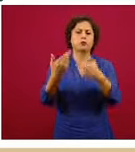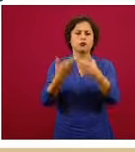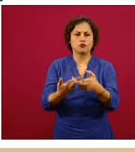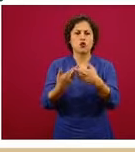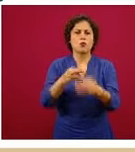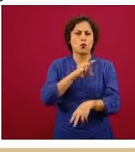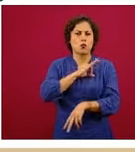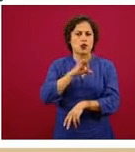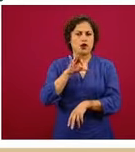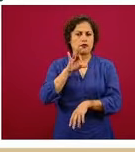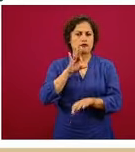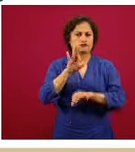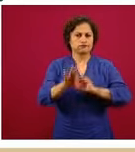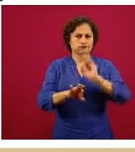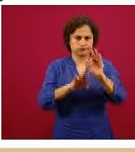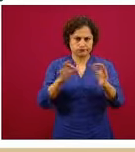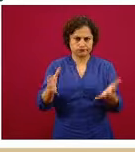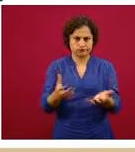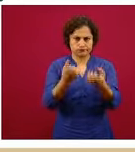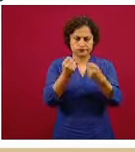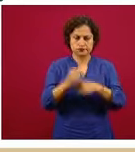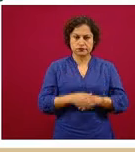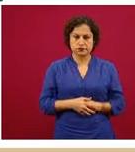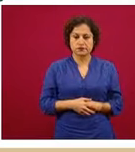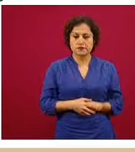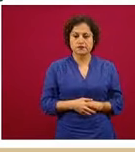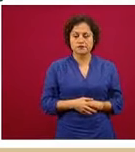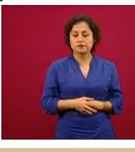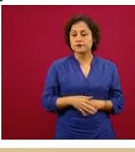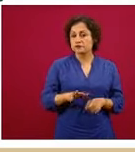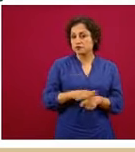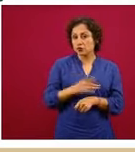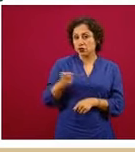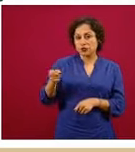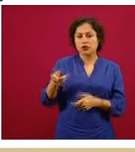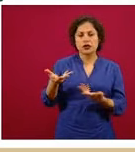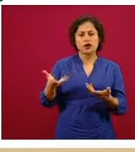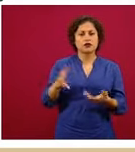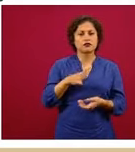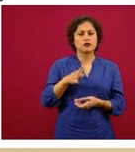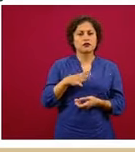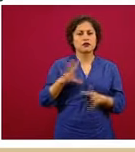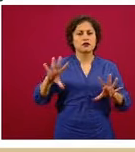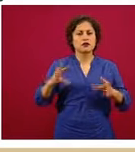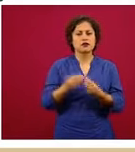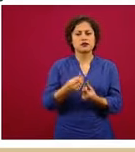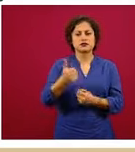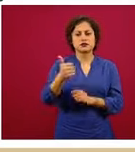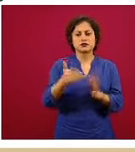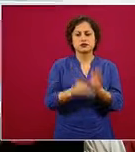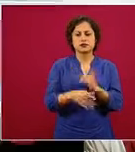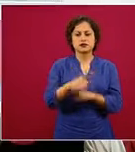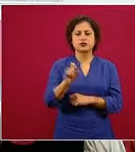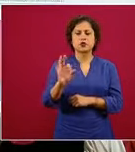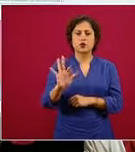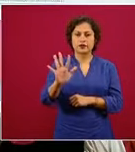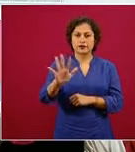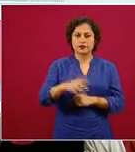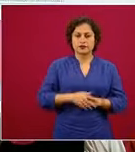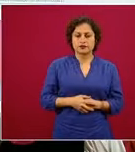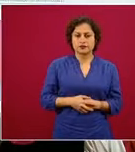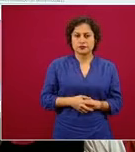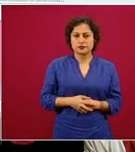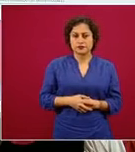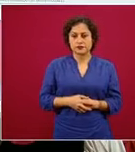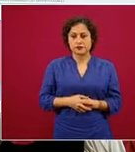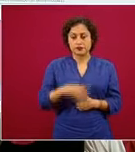de atención, ya que la disponibilidad de estas camas a nivel nacional es de 6.145. Vamos a ver ahora cómo